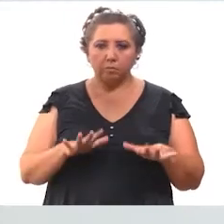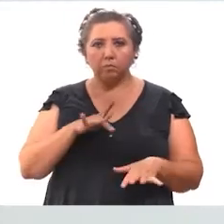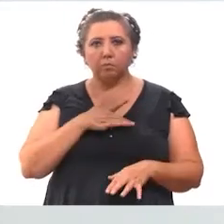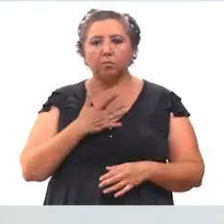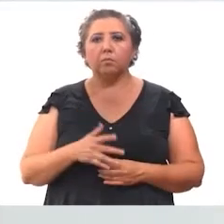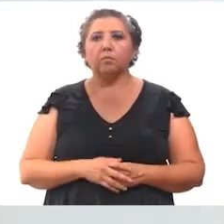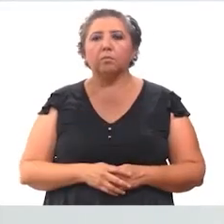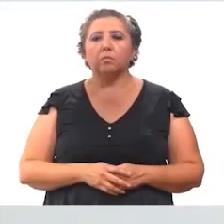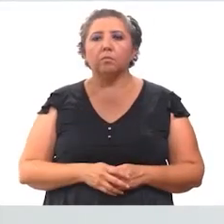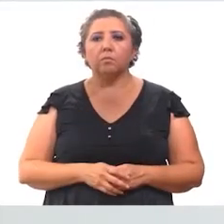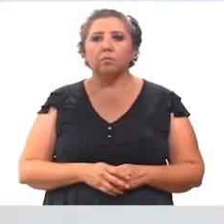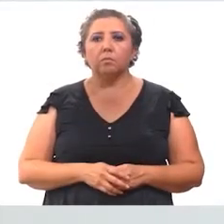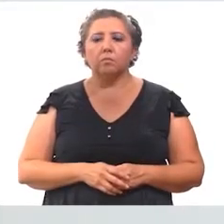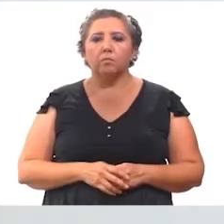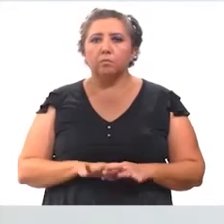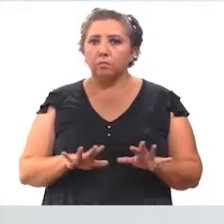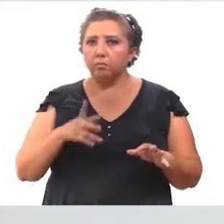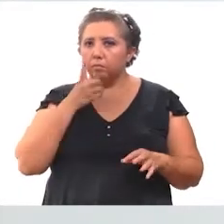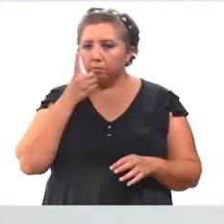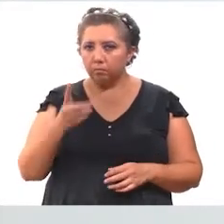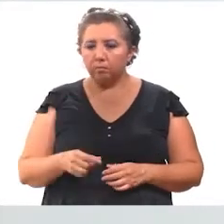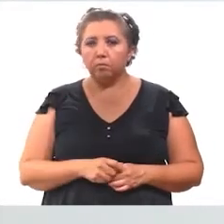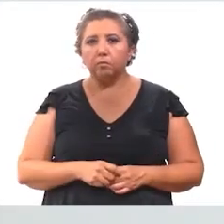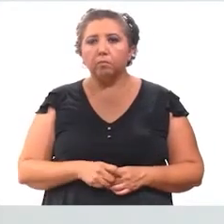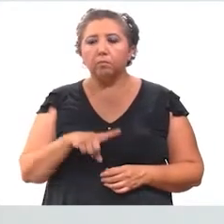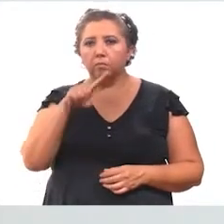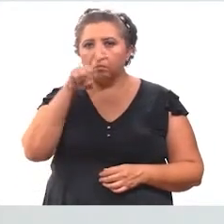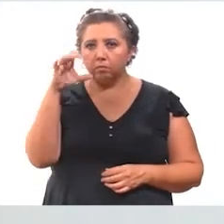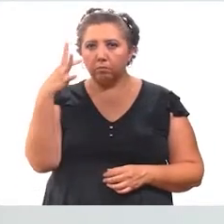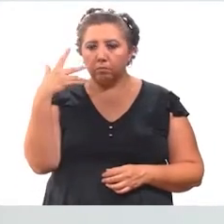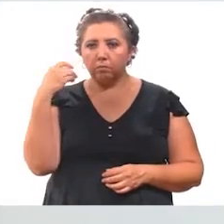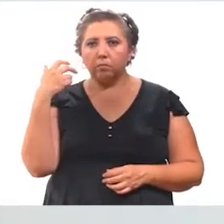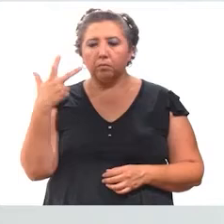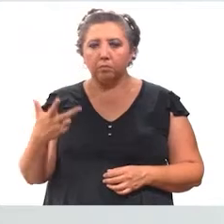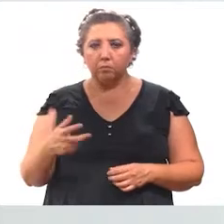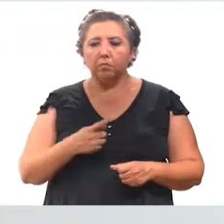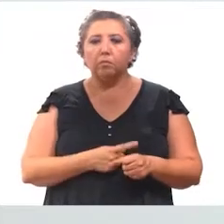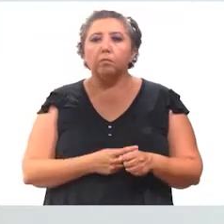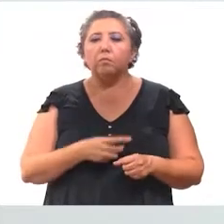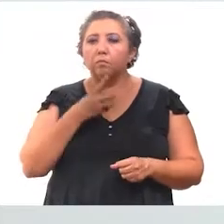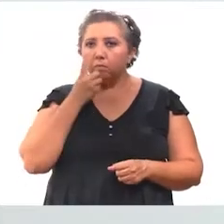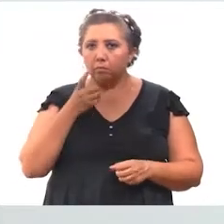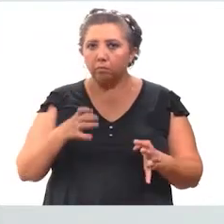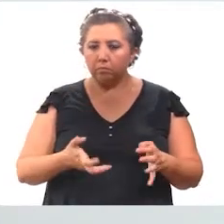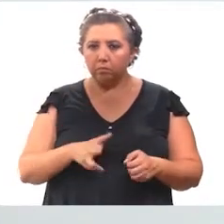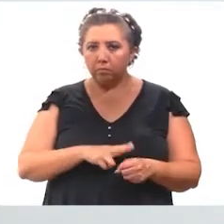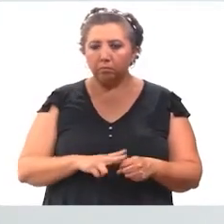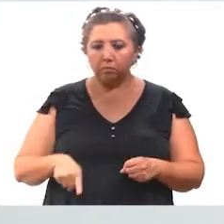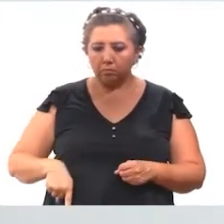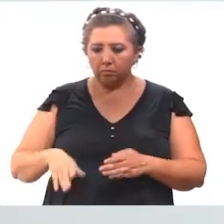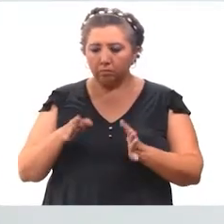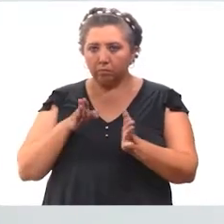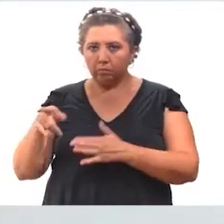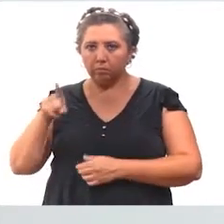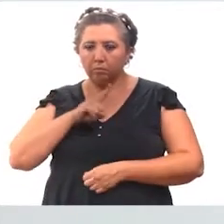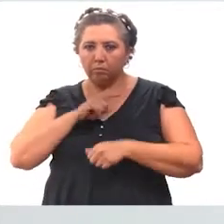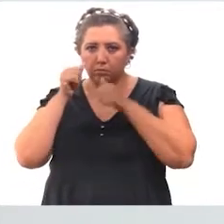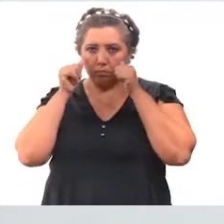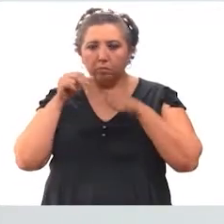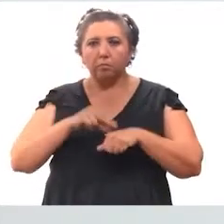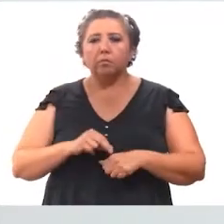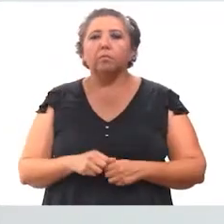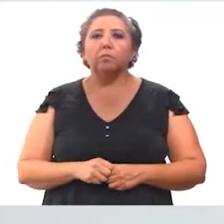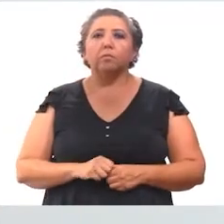Presentan síntomas leves. Como ya se mencionó, 158 de los casos positivos están en hospitales públicos y en